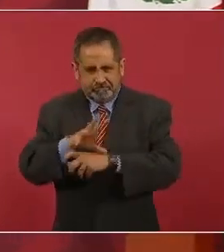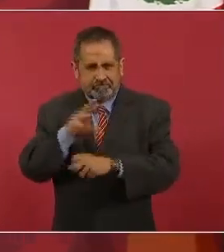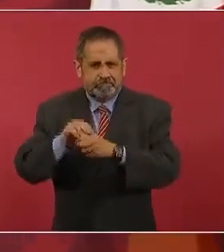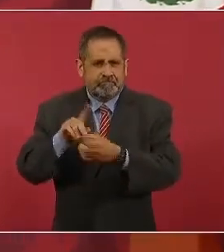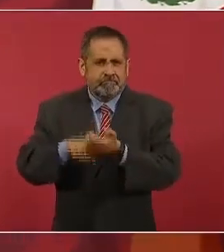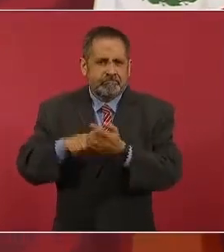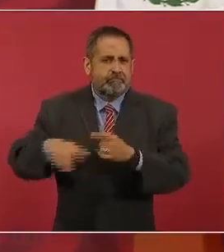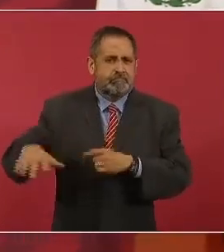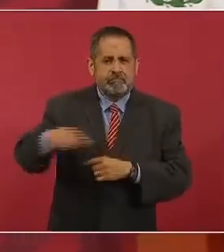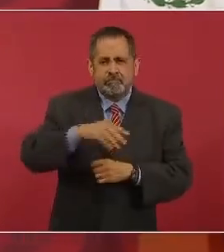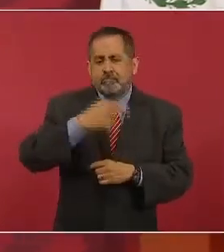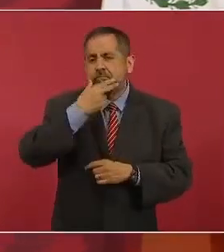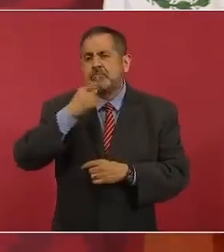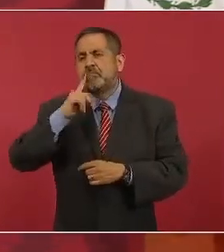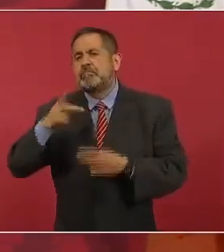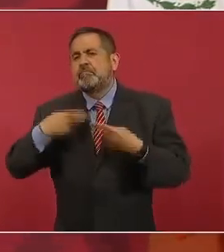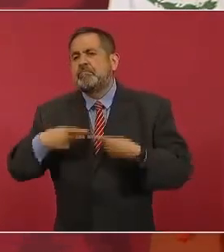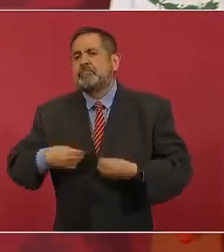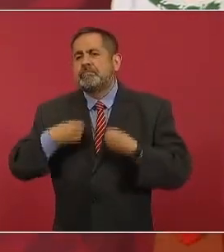los hombres y mujeres.